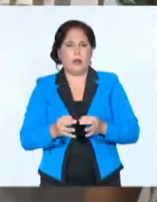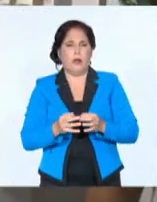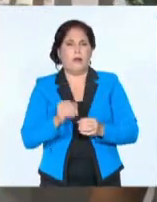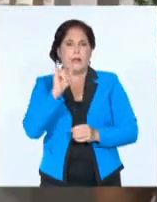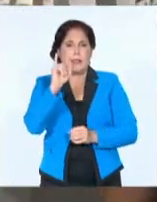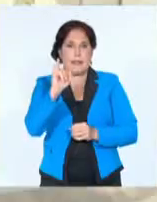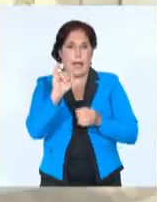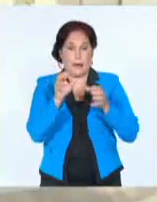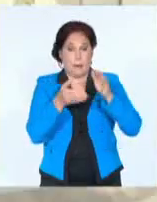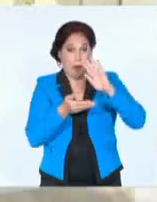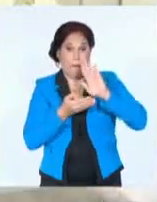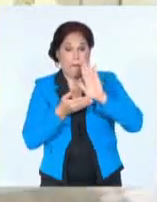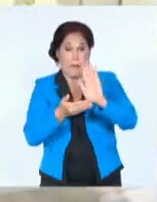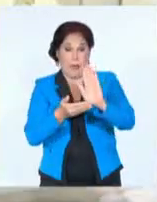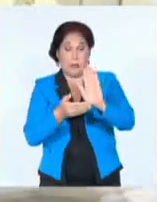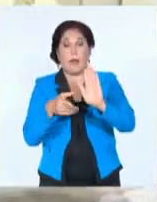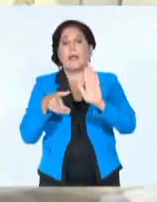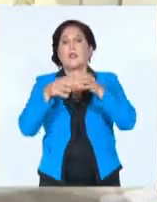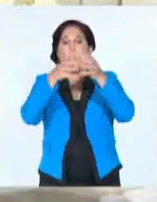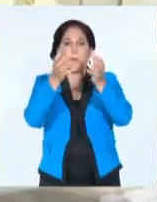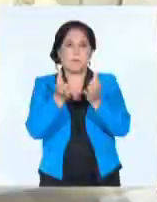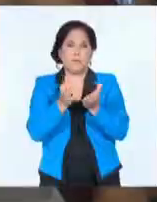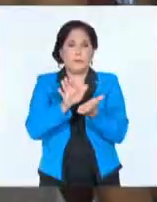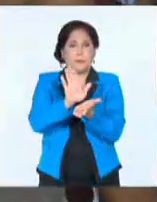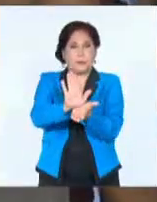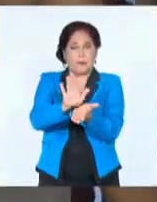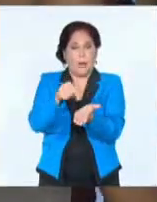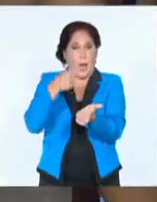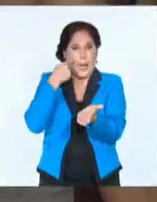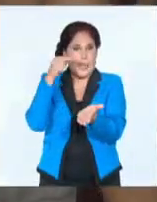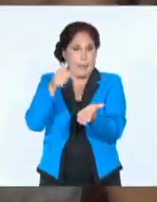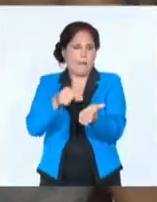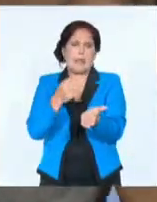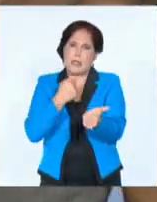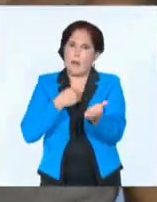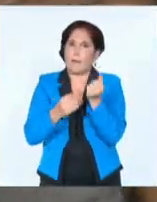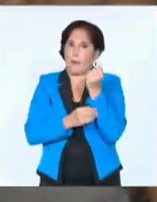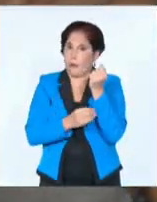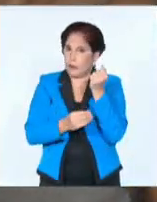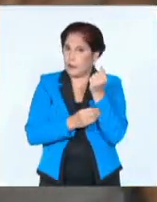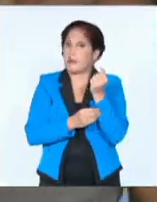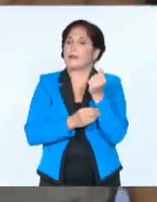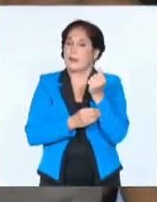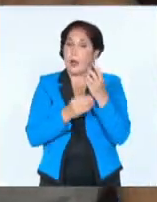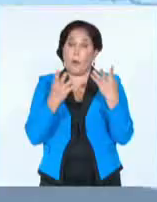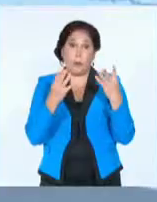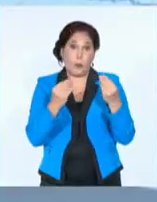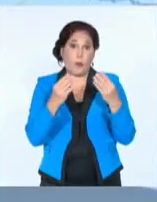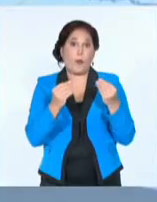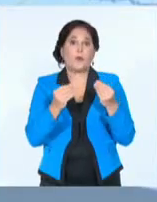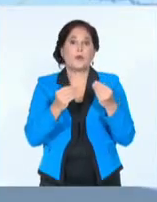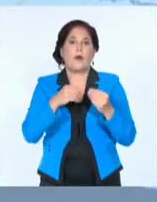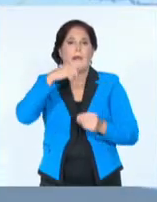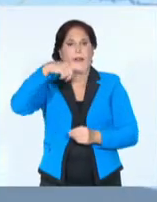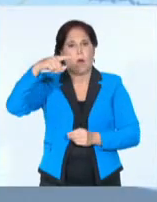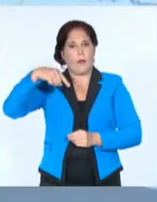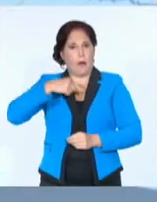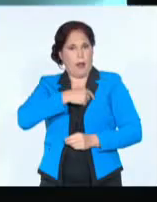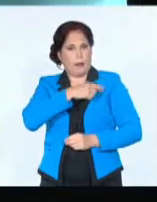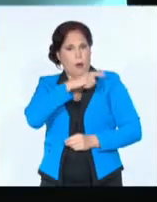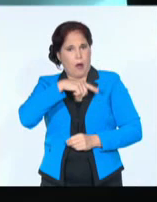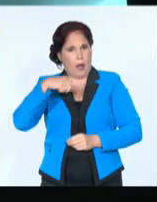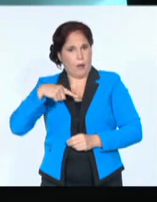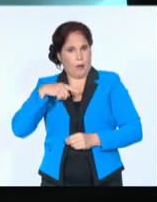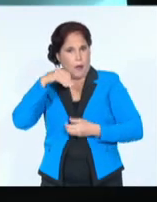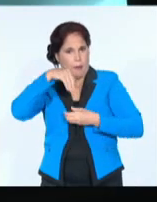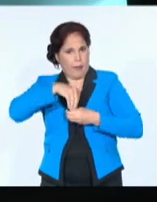piezas, la muestra logra interpelar al espectador. Está en la potencia que yacen decenas de electrocardiogramas de personas que viven dentro o